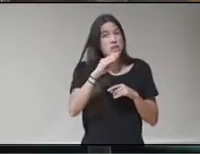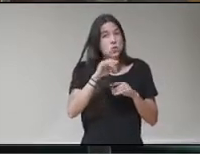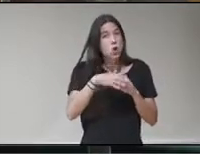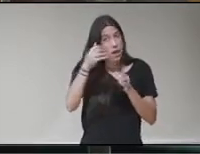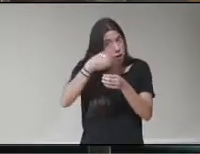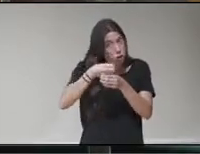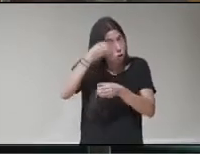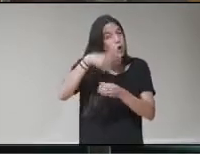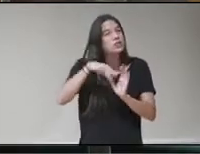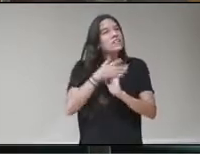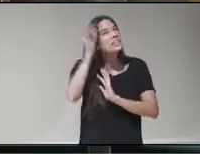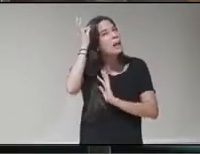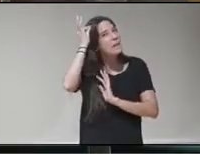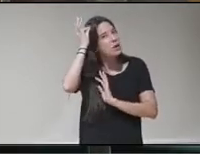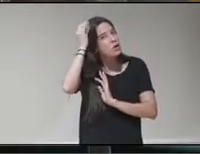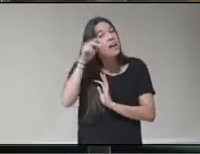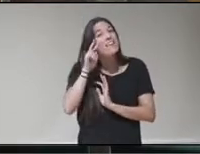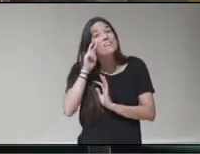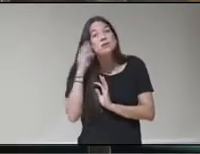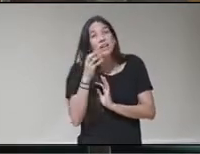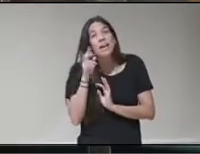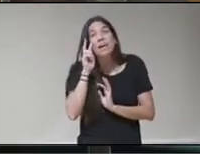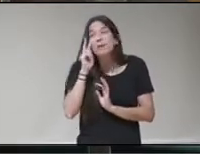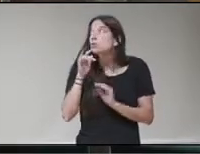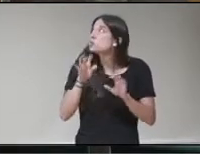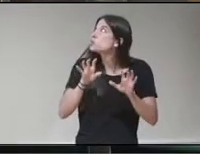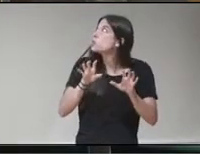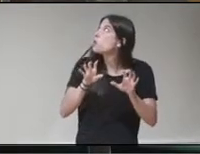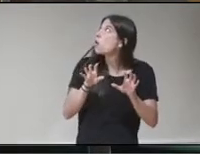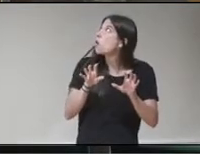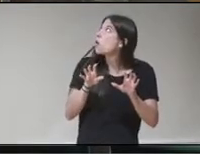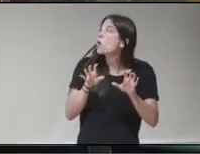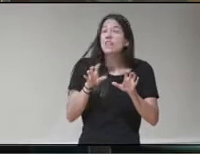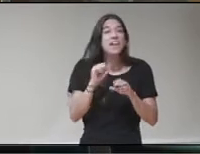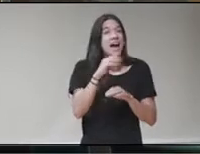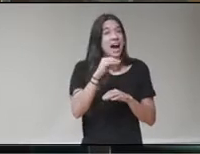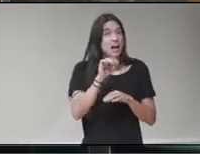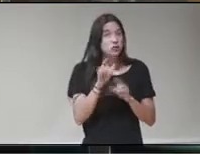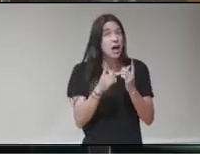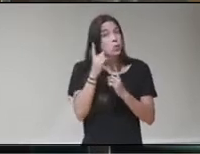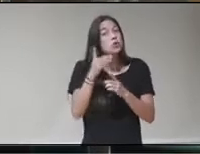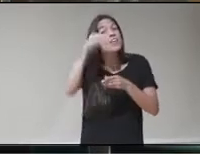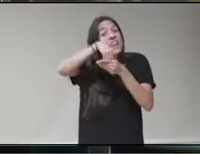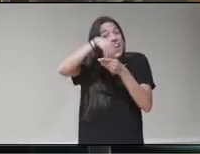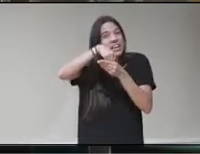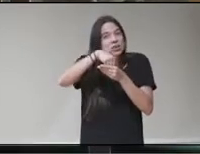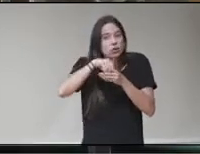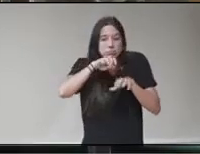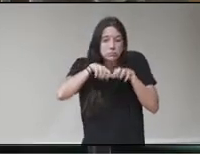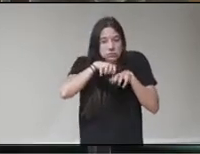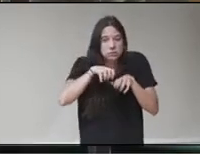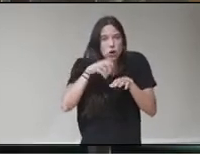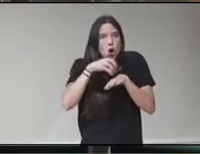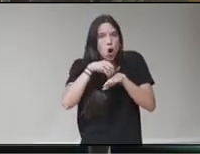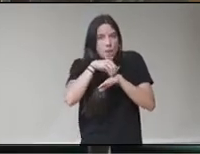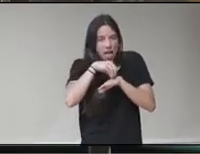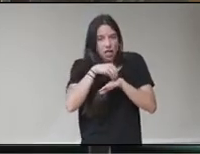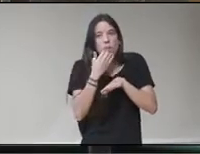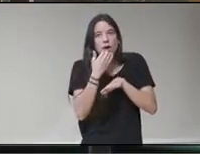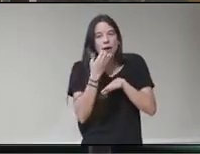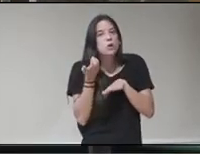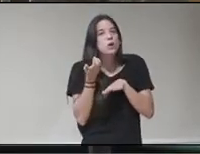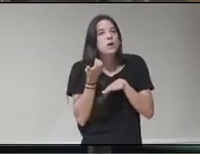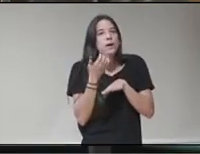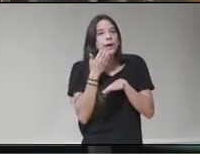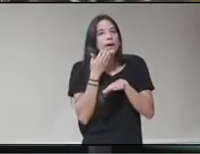gigante. Y aquí lo que podemos ver es el culo de unos cuantos ácaros que están metidos allí dentro, comiéndose, pues, por ejemplo, la